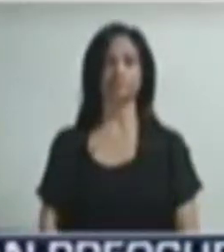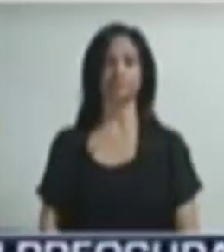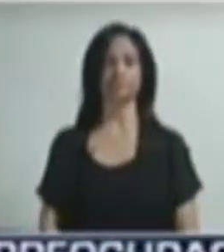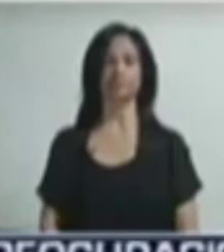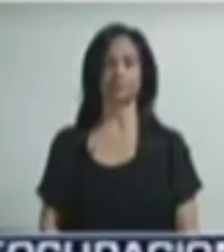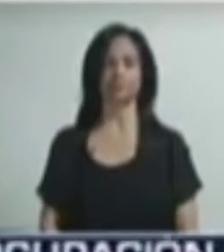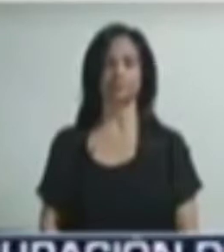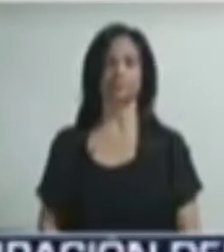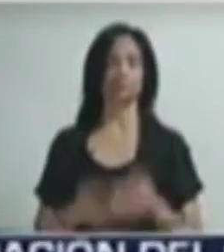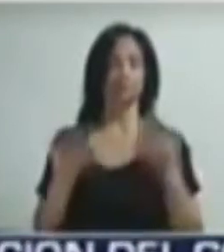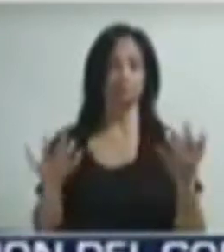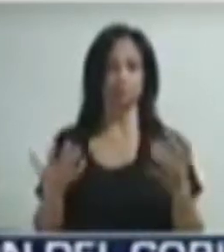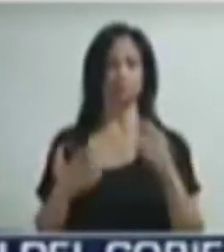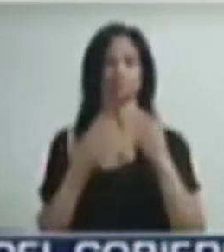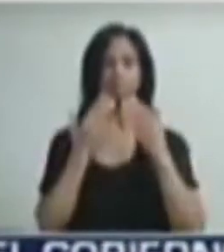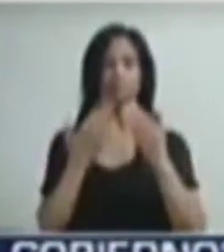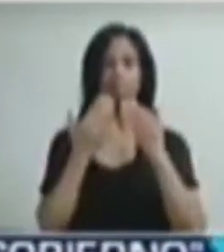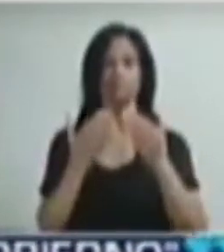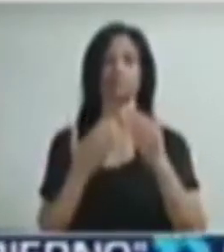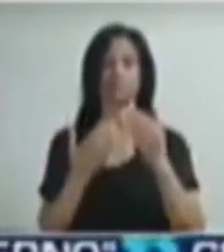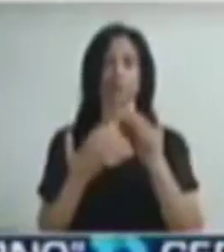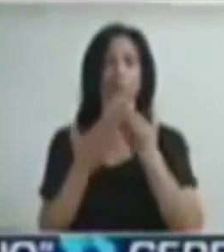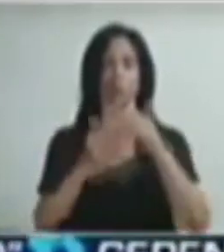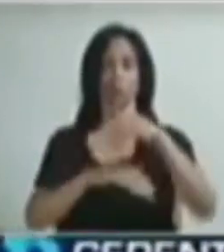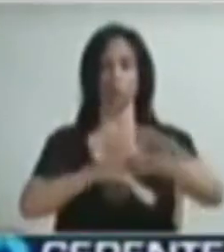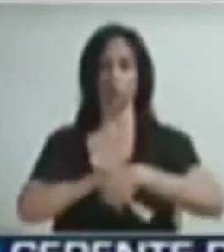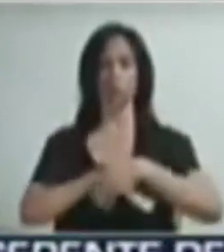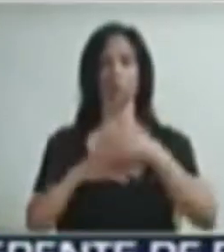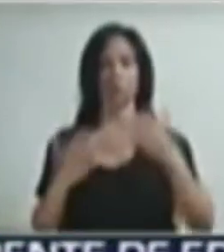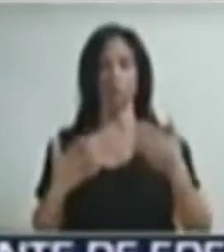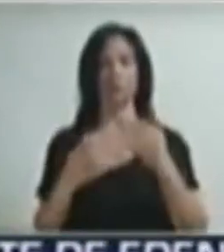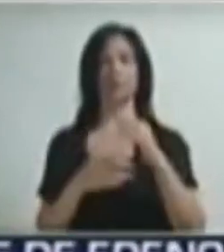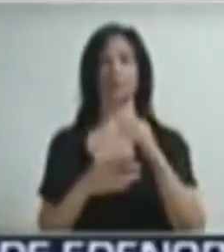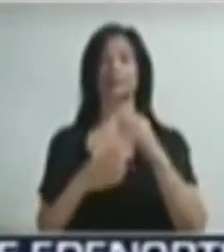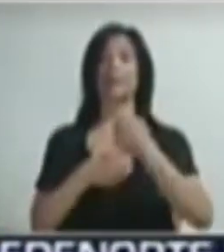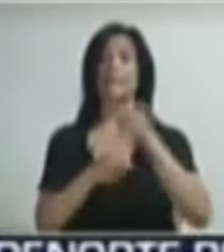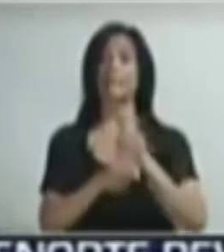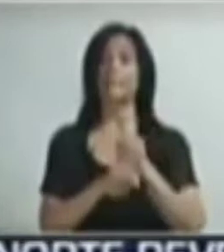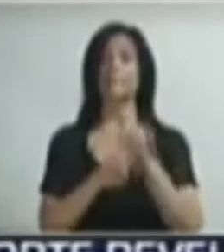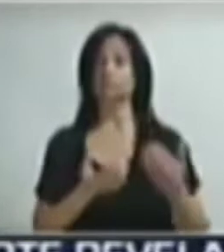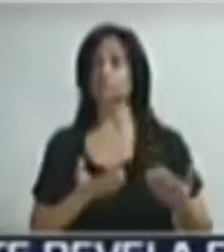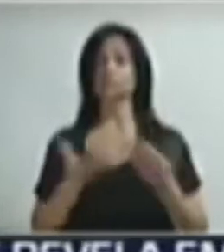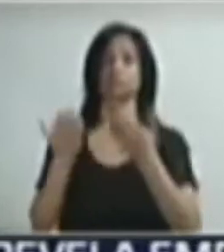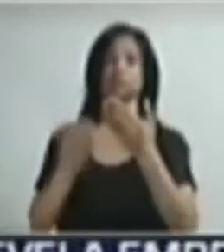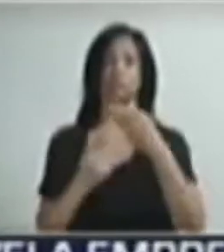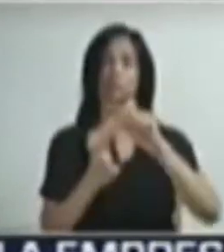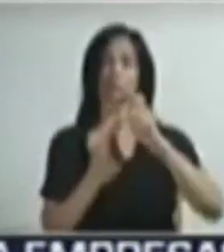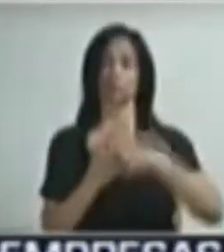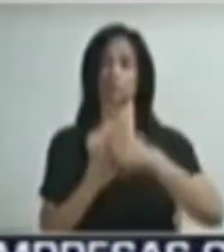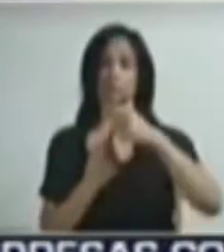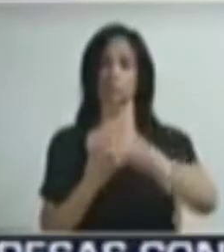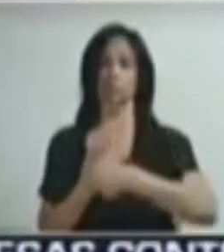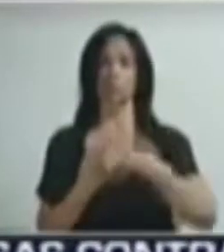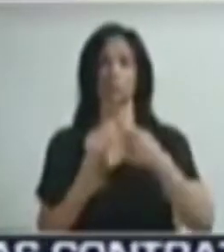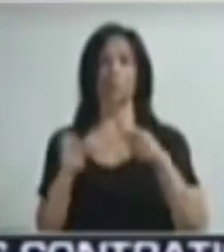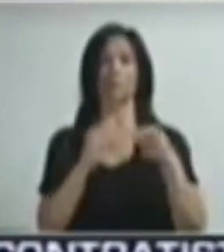Así es, muchas gracias Roberto, buenas noches. Ante la falta de producción y exportación de guineo y otros rubros, el administrador de